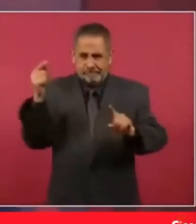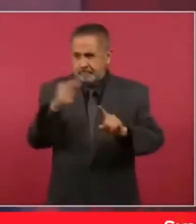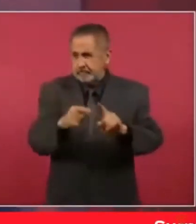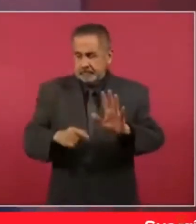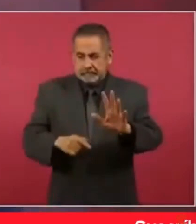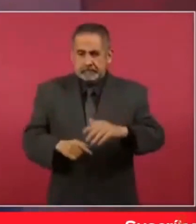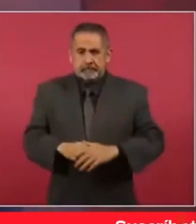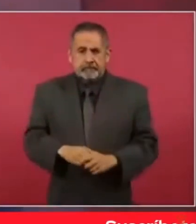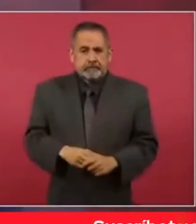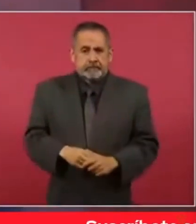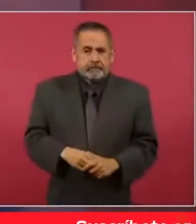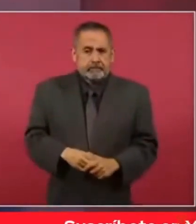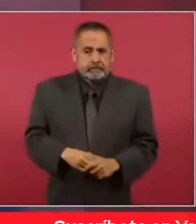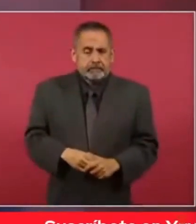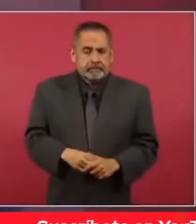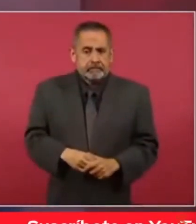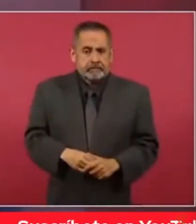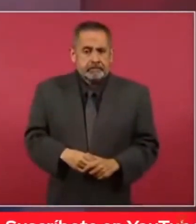sea,